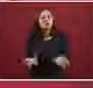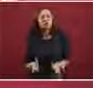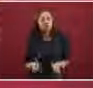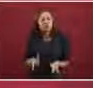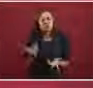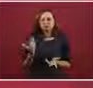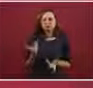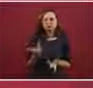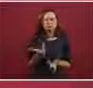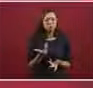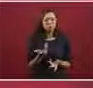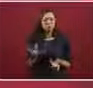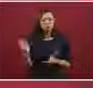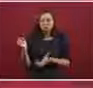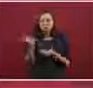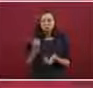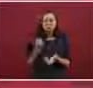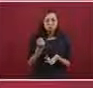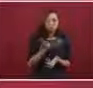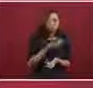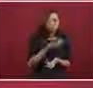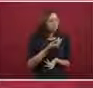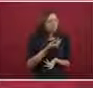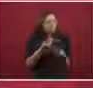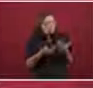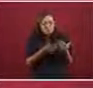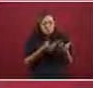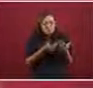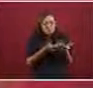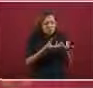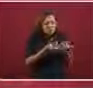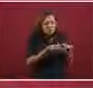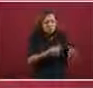Entonces, ¿qué sucede en los gobiernos?